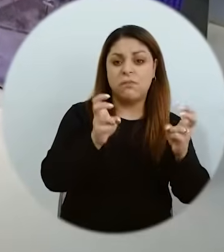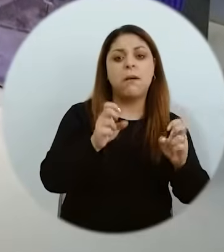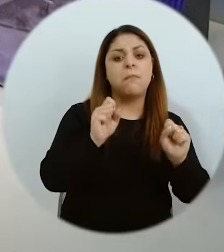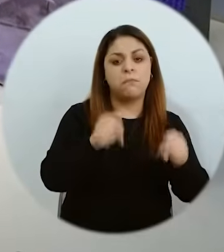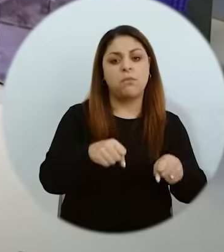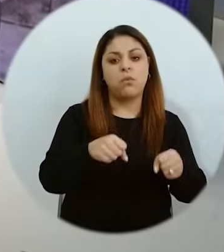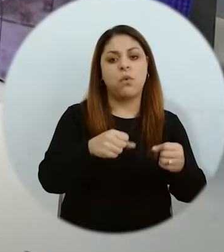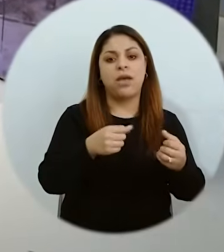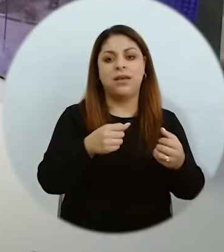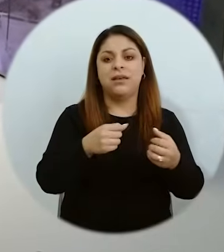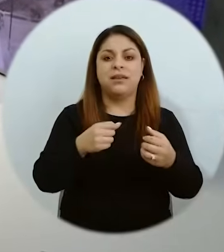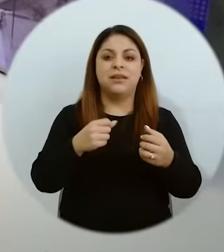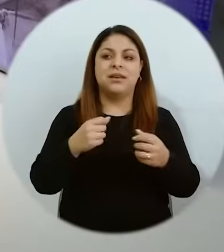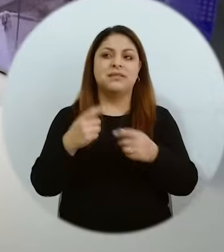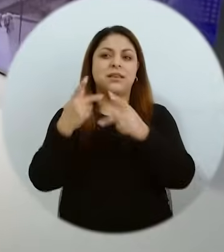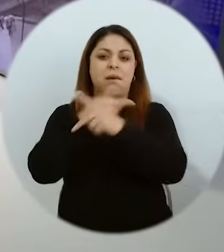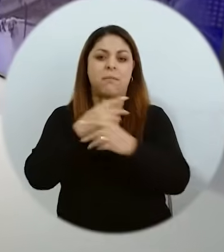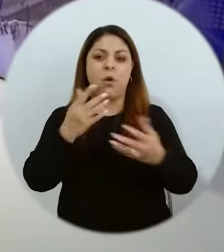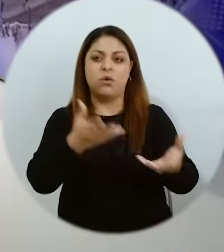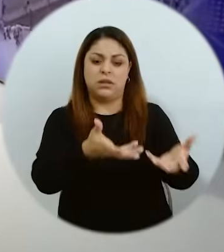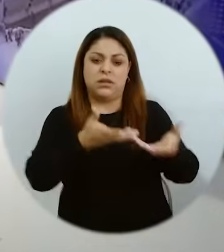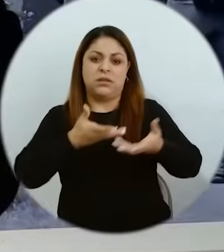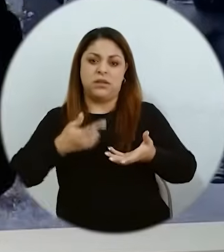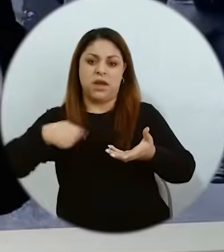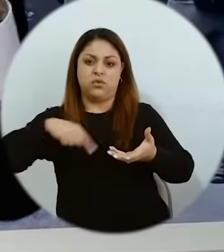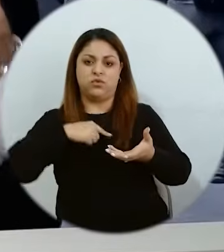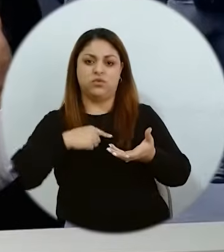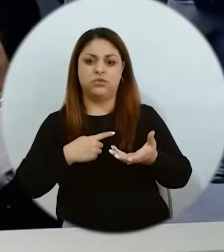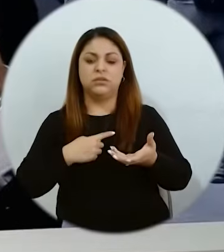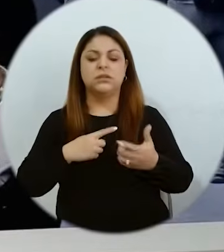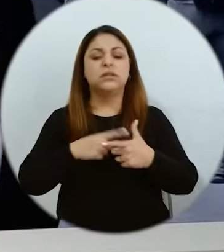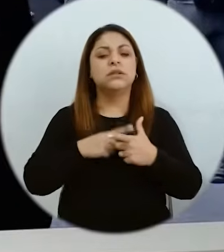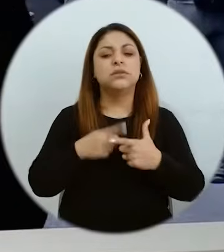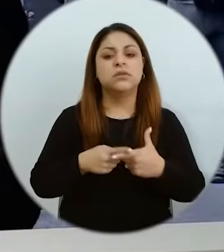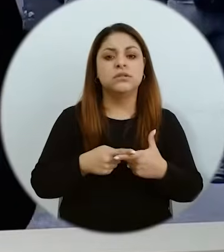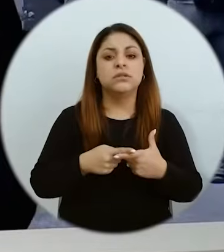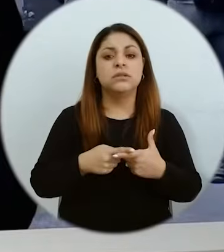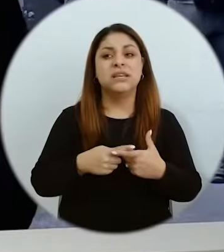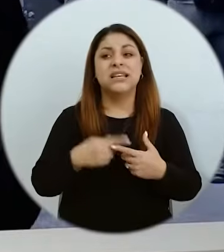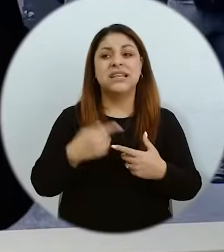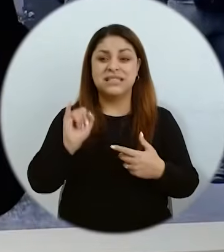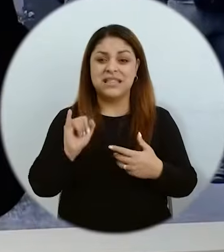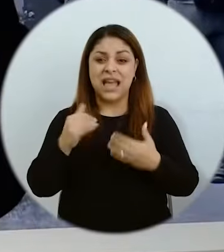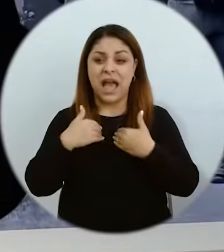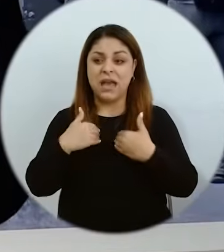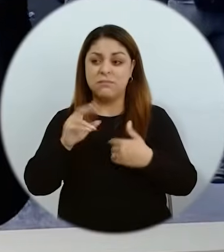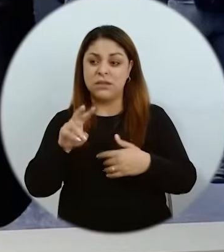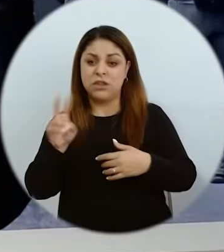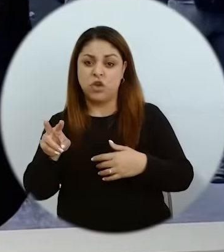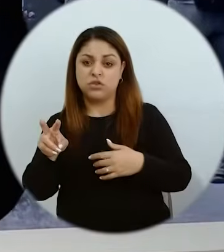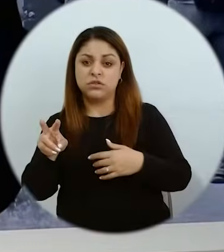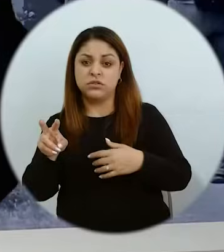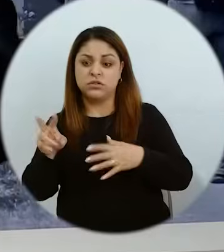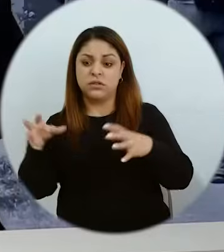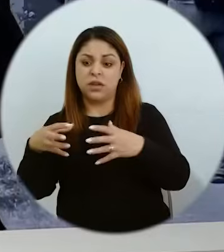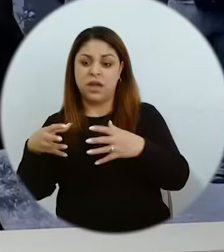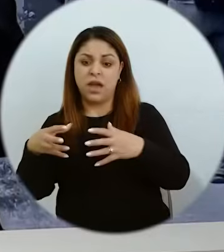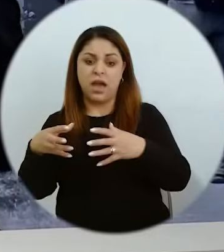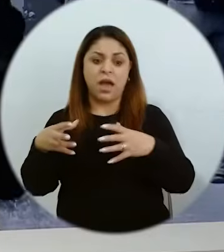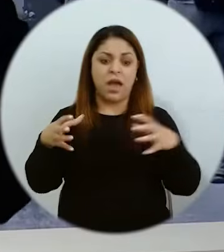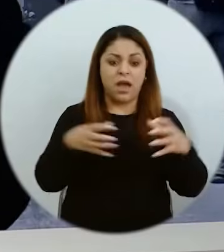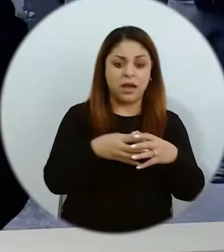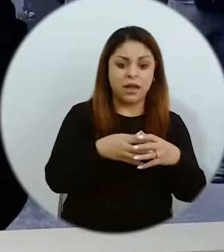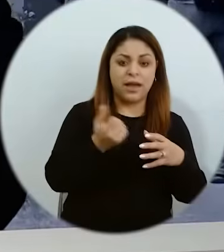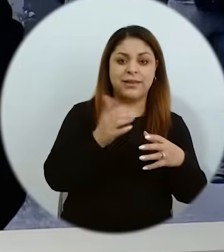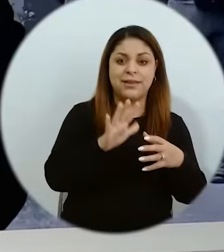puede ser que llegue arriba. Sí. Entonces, nos llegue a nosotros. Entonces, si usted pasa de 22 a